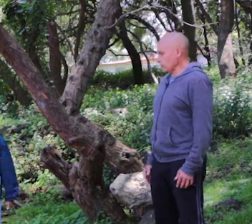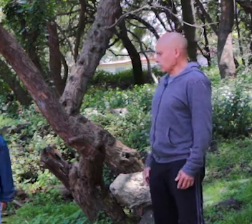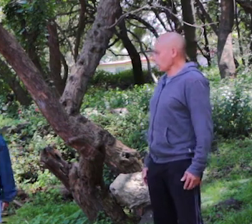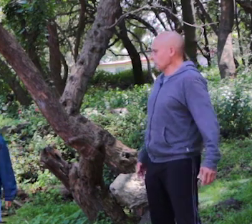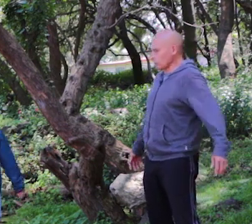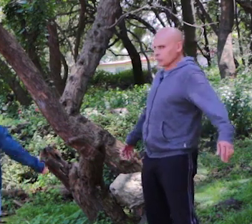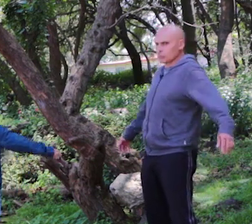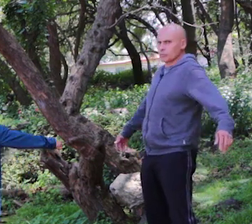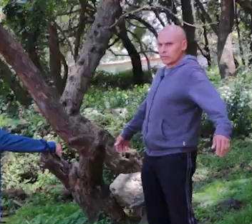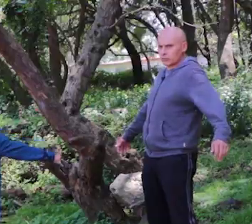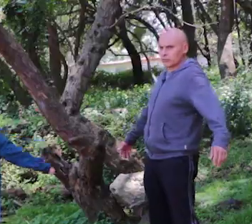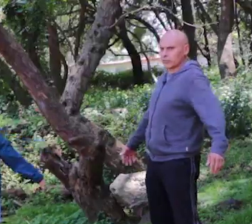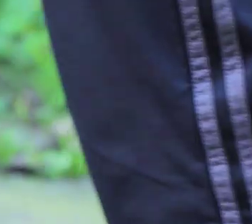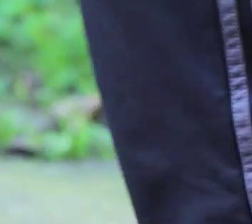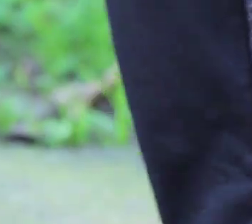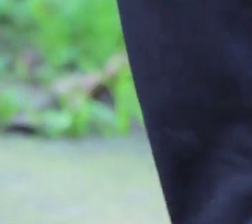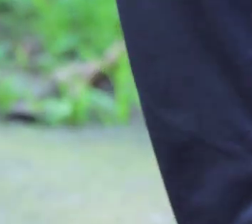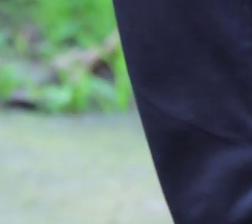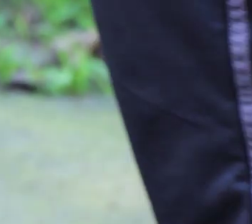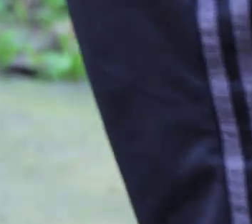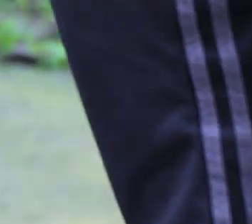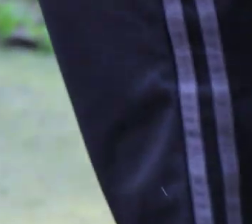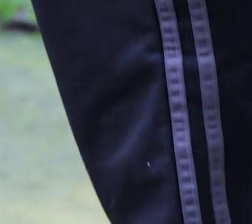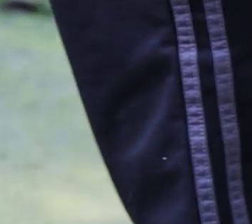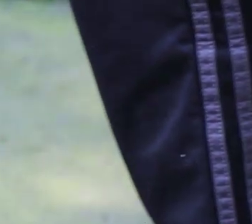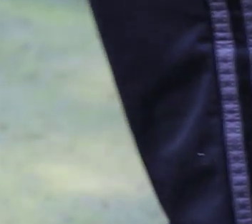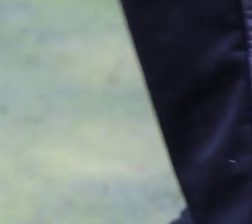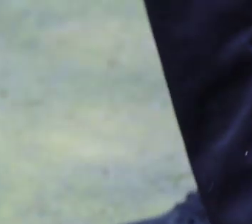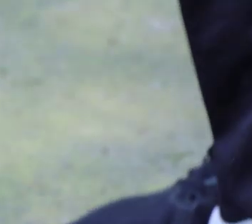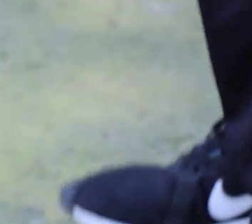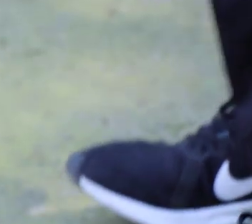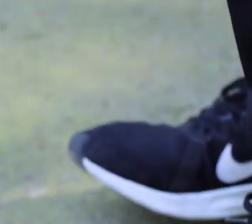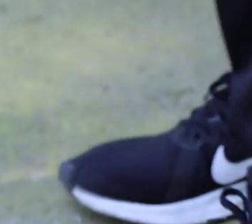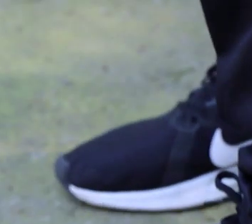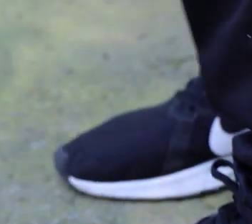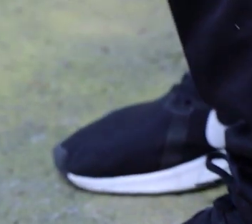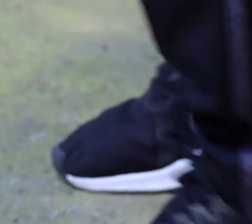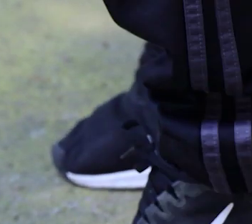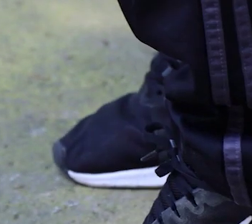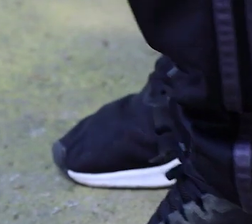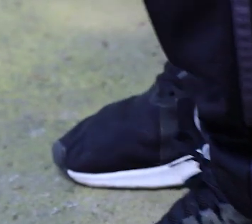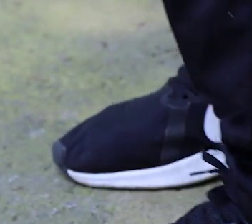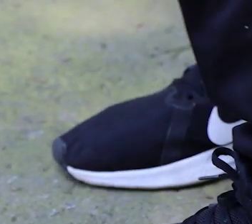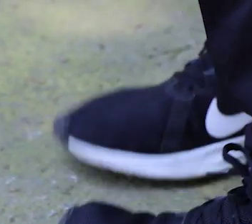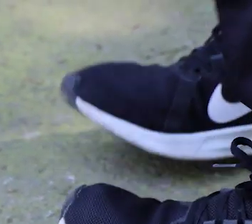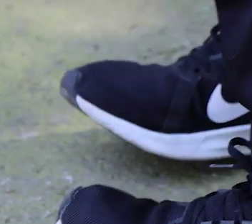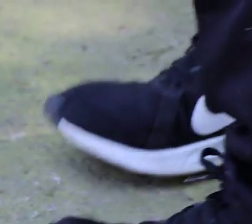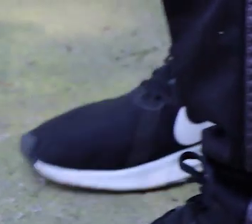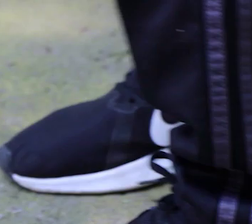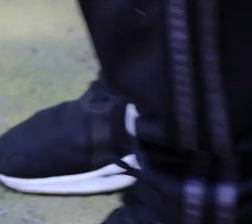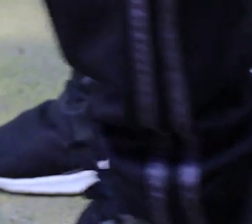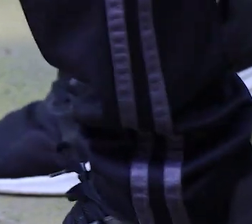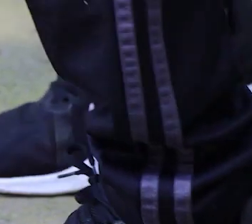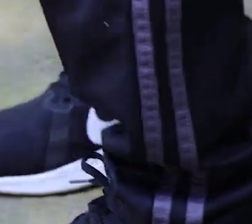eso, utilizamos nuestros brazos para tener equilibrio, muy bien, una vez más.